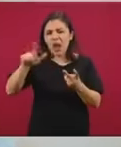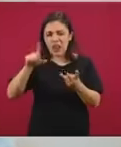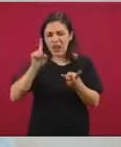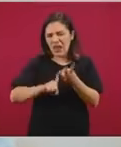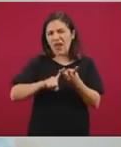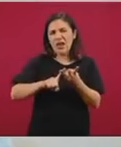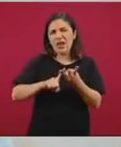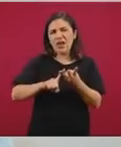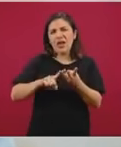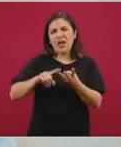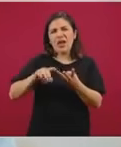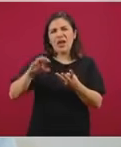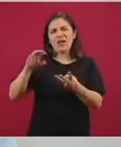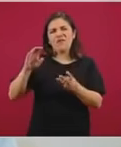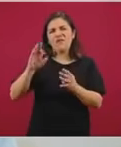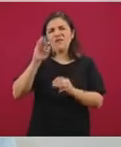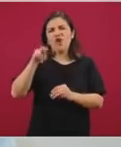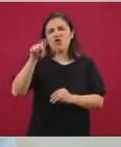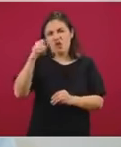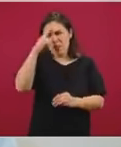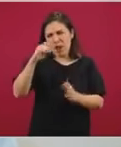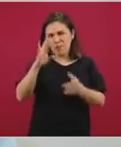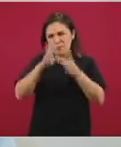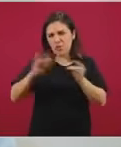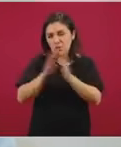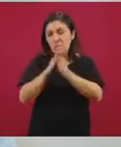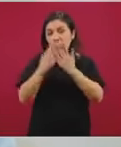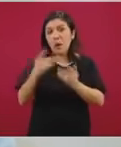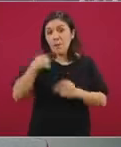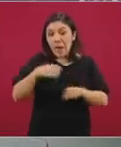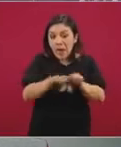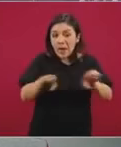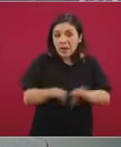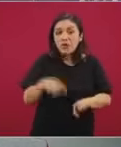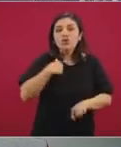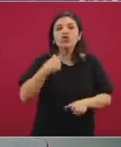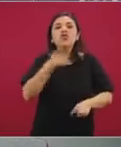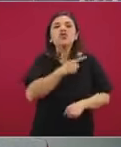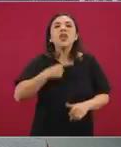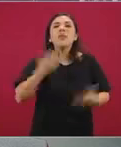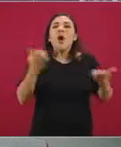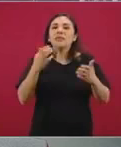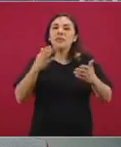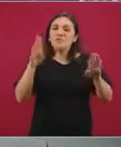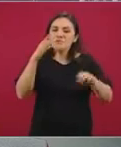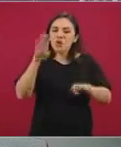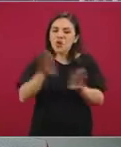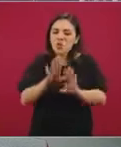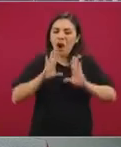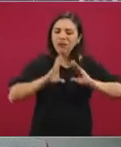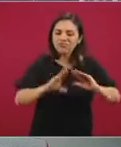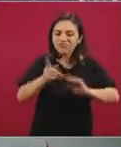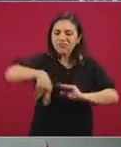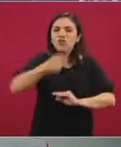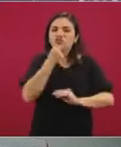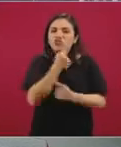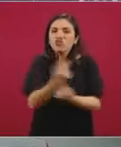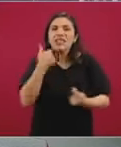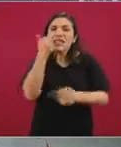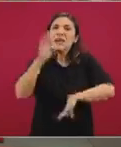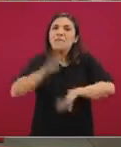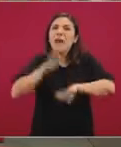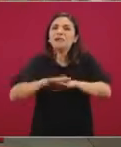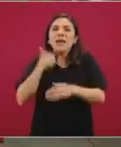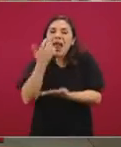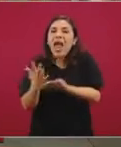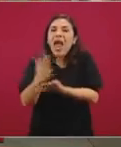en particular a nosotros, a esta parte del equipo, nos corresponde el fomento a la lectura. Y nos da muchísimo gusto porque de